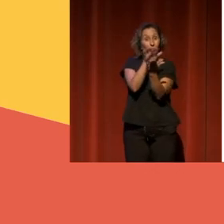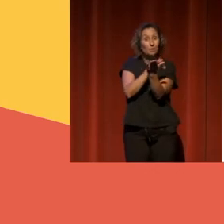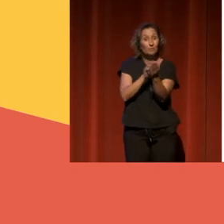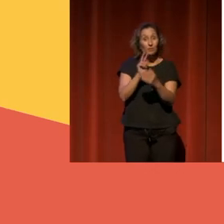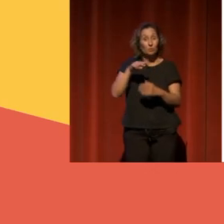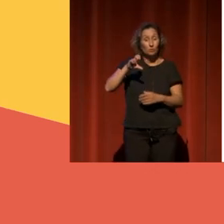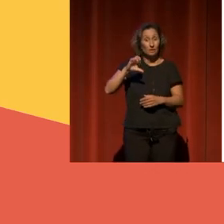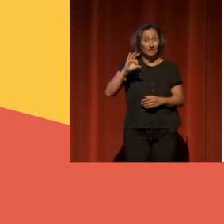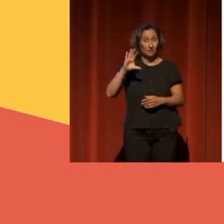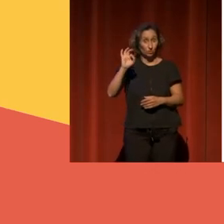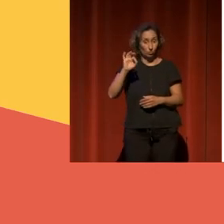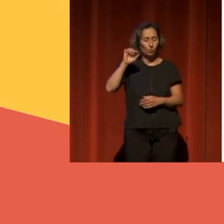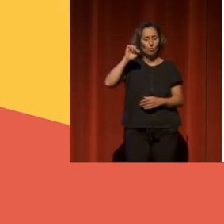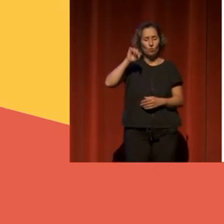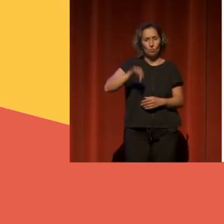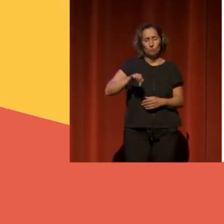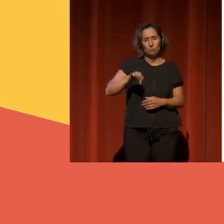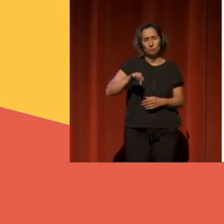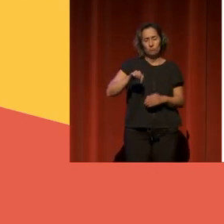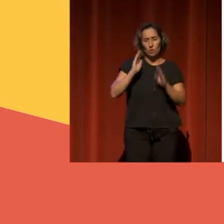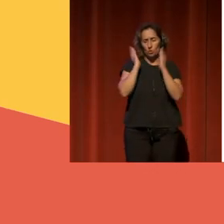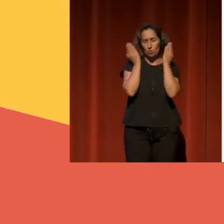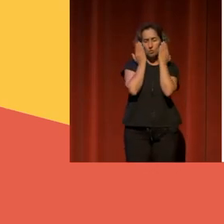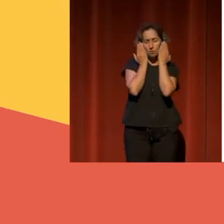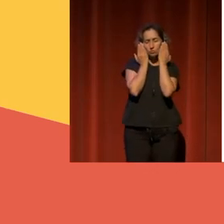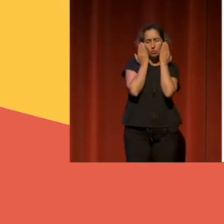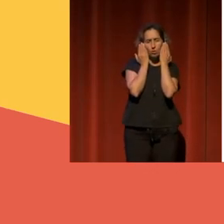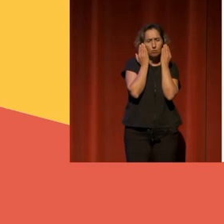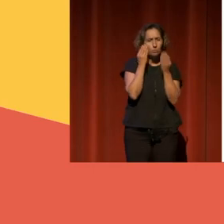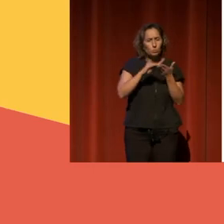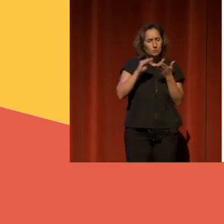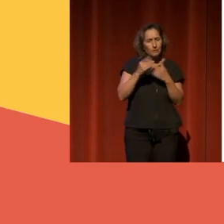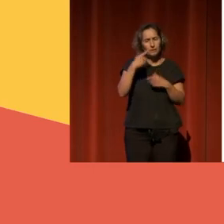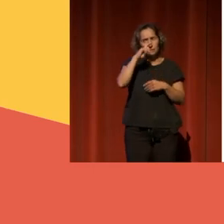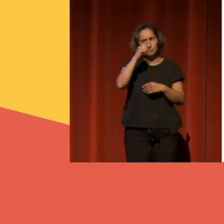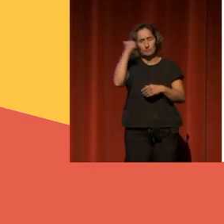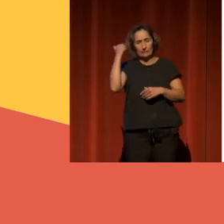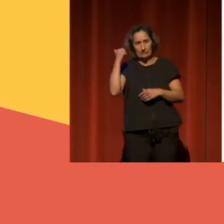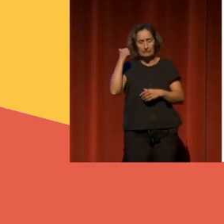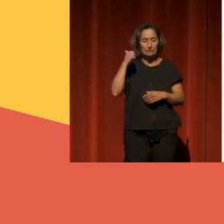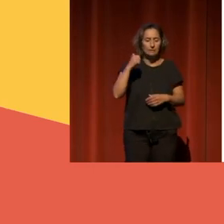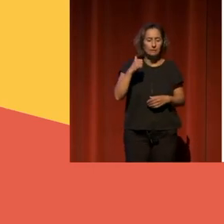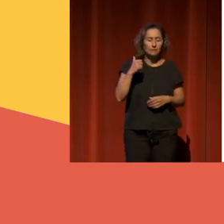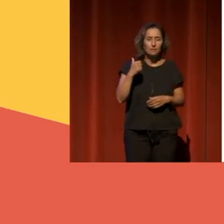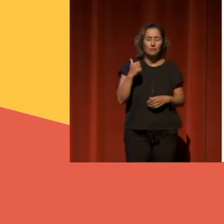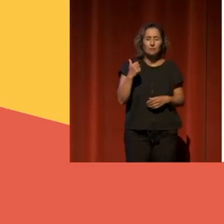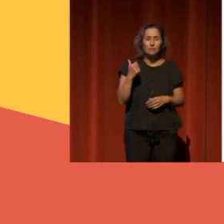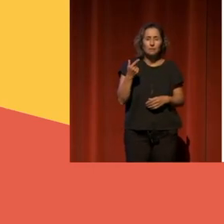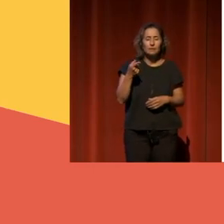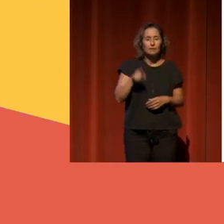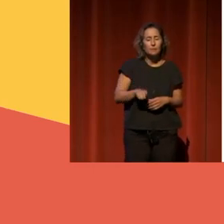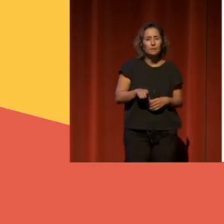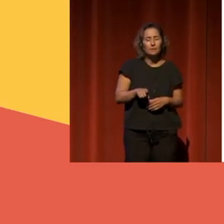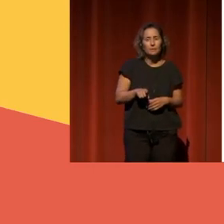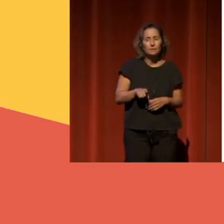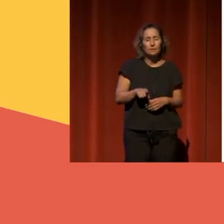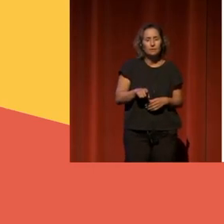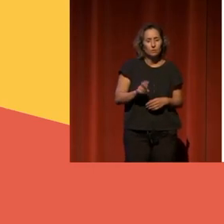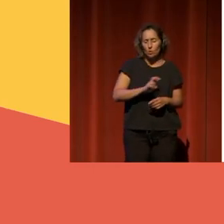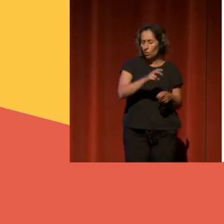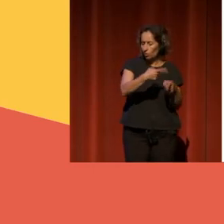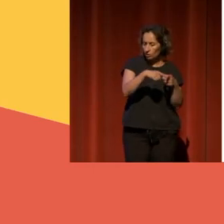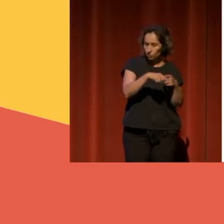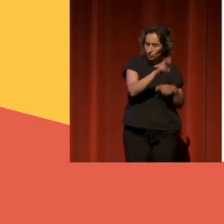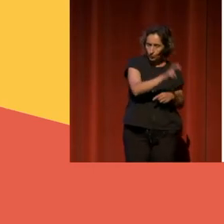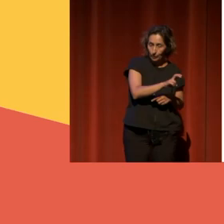tanto estamos citando en este congreso, pues también sirve como apoyo, como para tantas otras